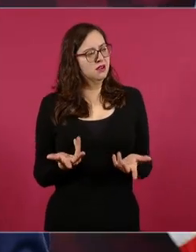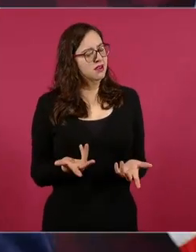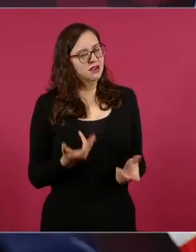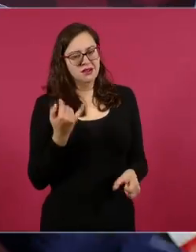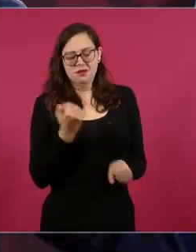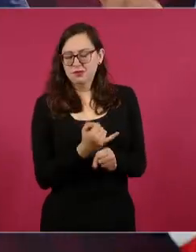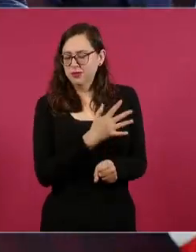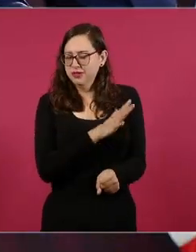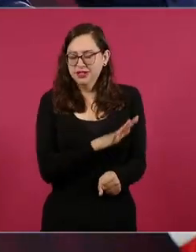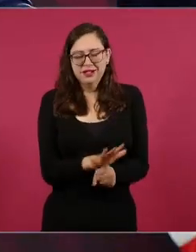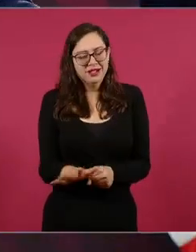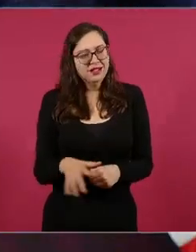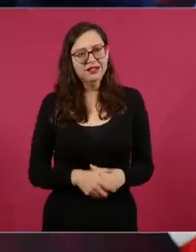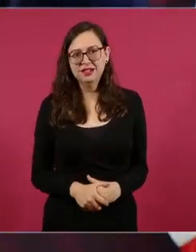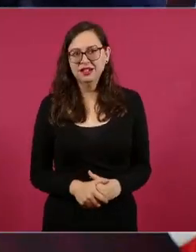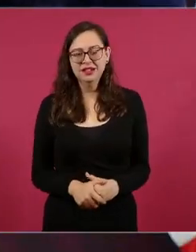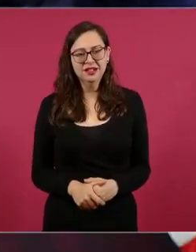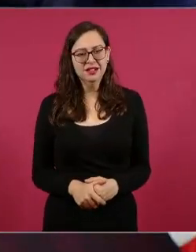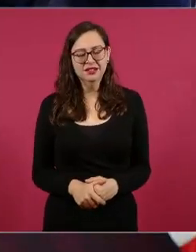O